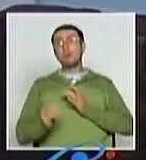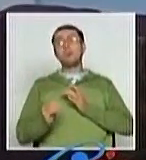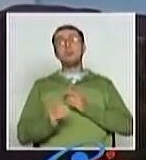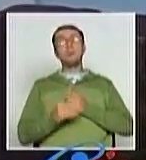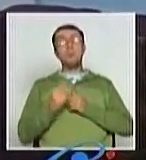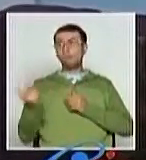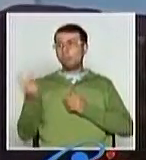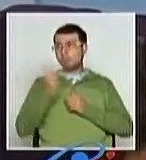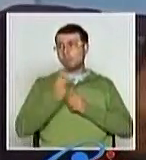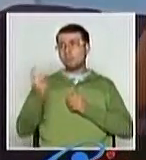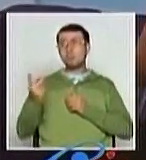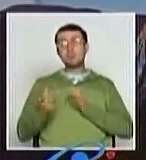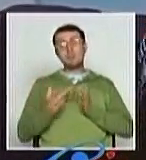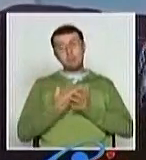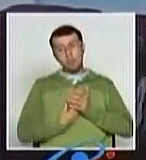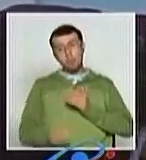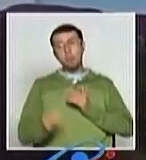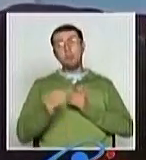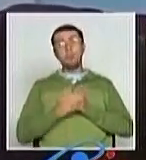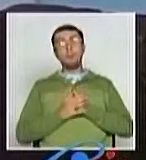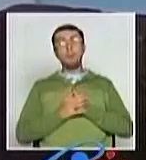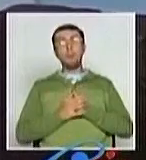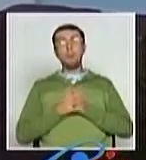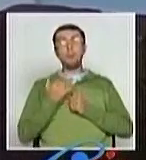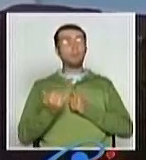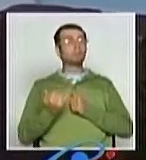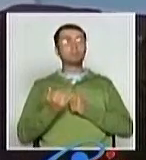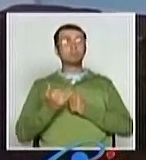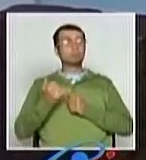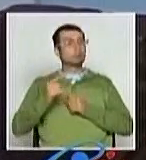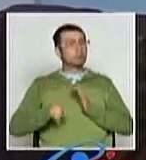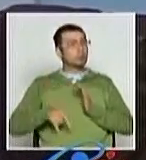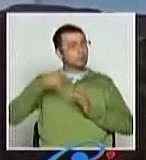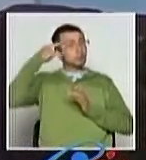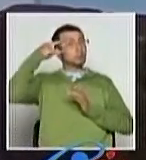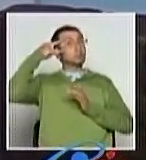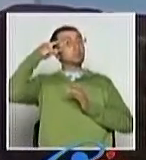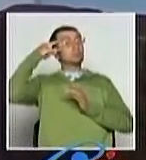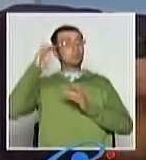abortaron se envió esa información para su mundo psíquico